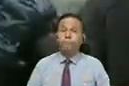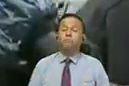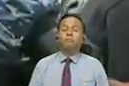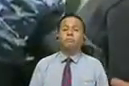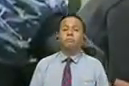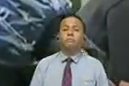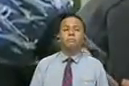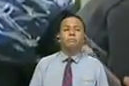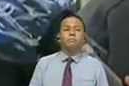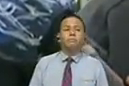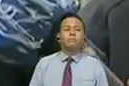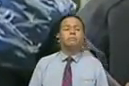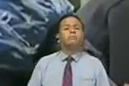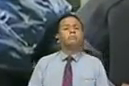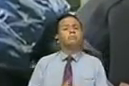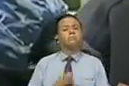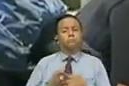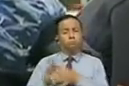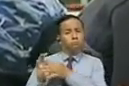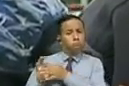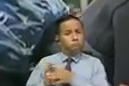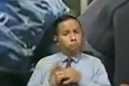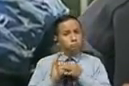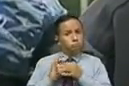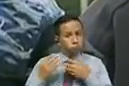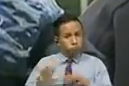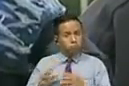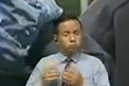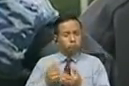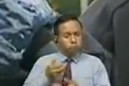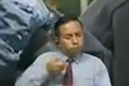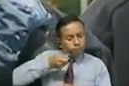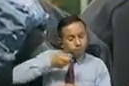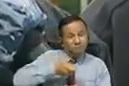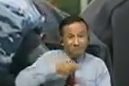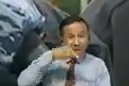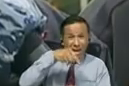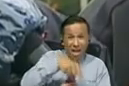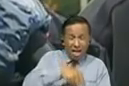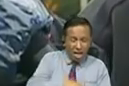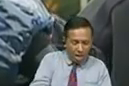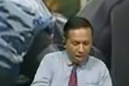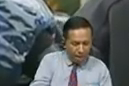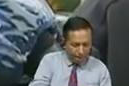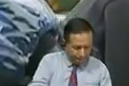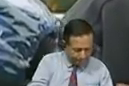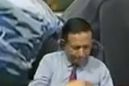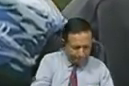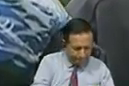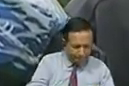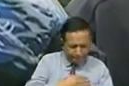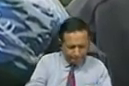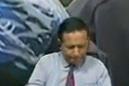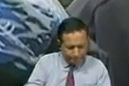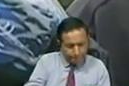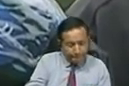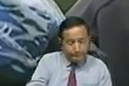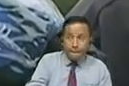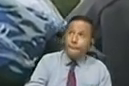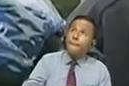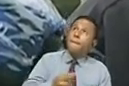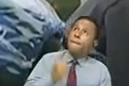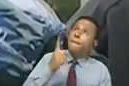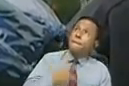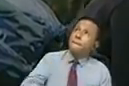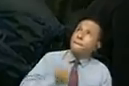¿Cuál una vez que los compañeros estuvieron en la parte inferior se pudo empaquetar al cadáver y posterior subirlo a un área donde poderlo